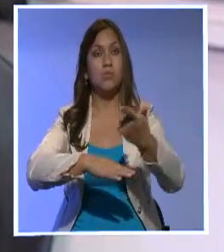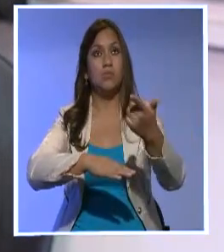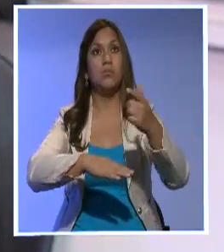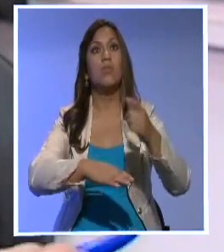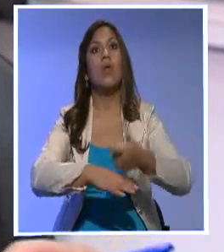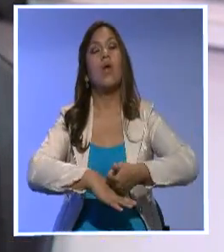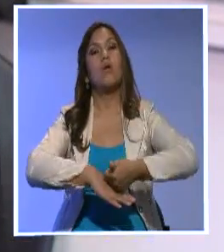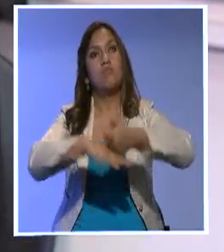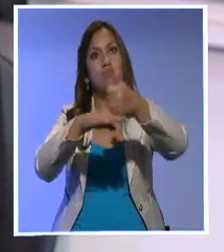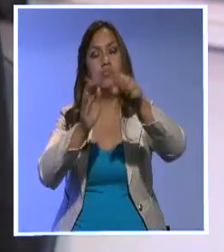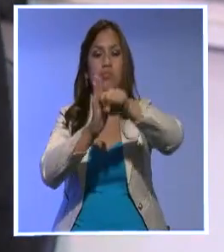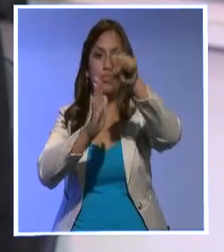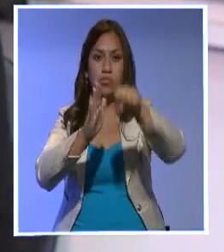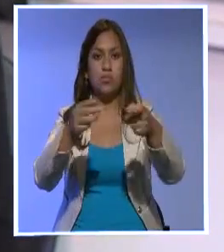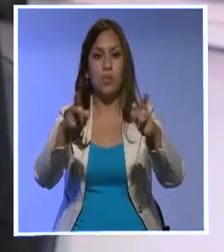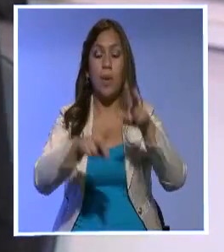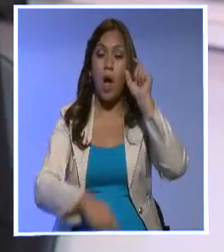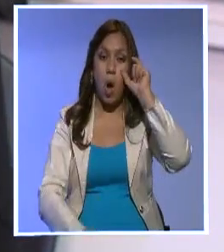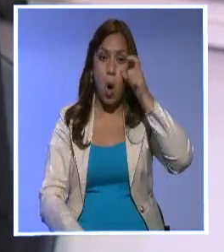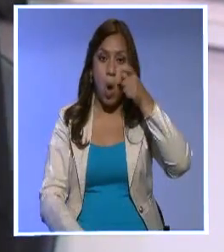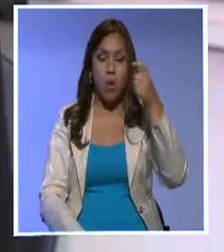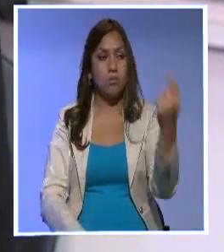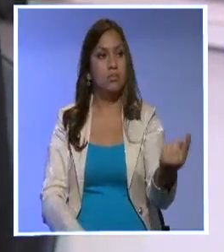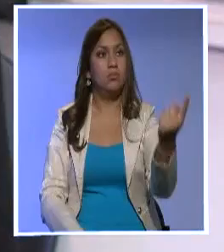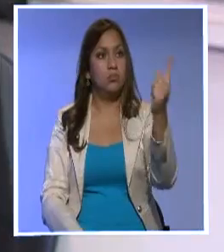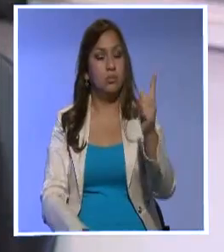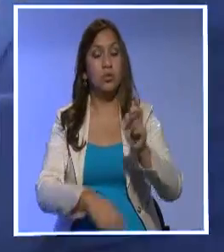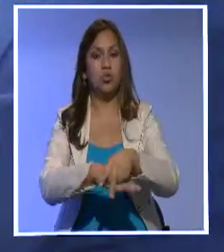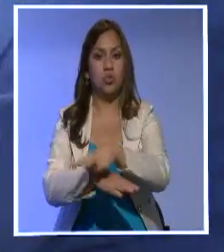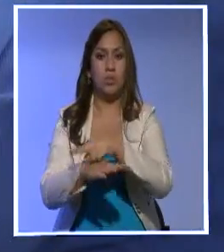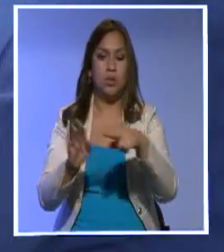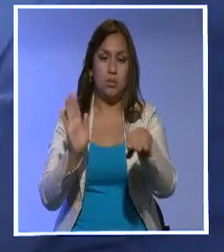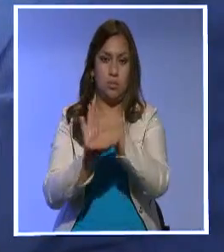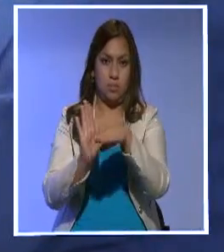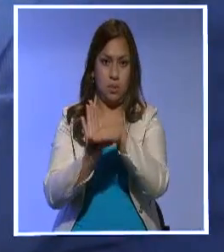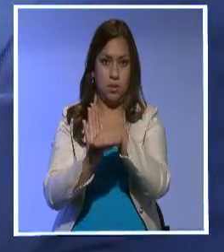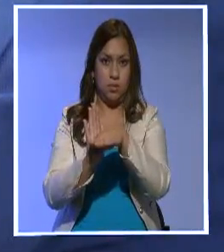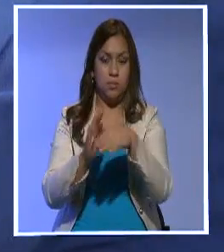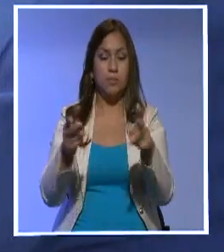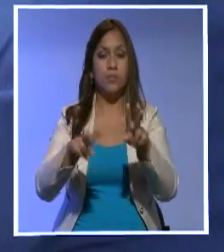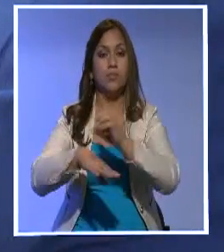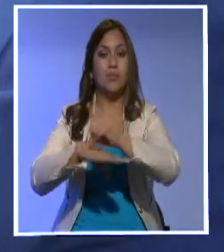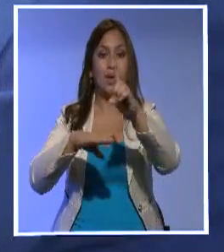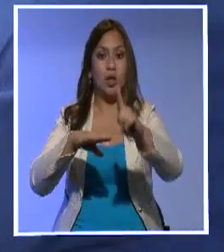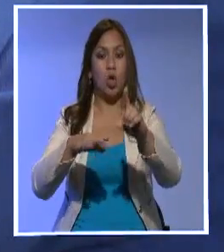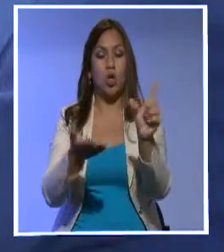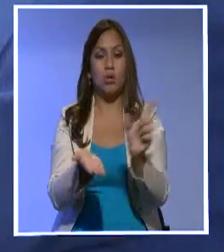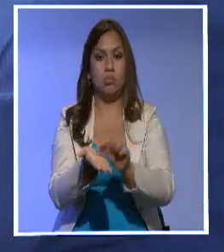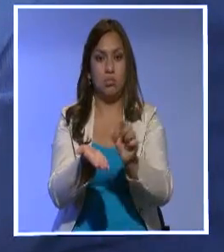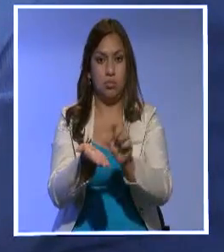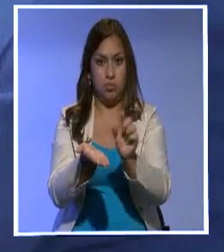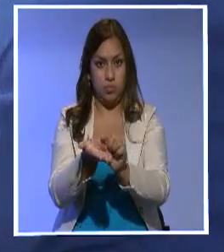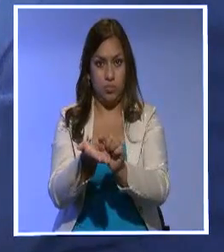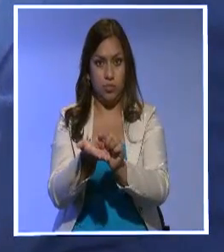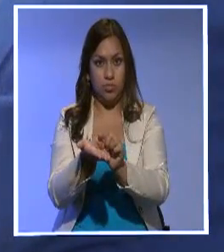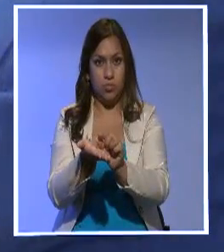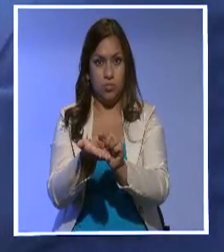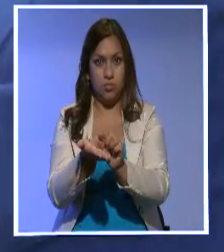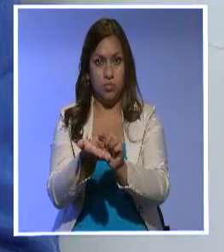nación del contralor general los superintendentes de banco y compañía director de servicio de rentas internas